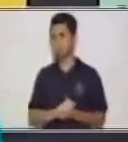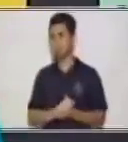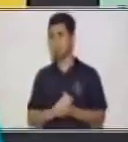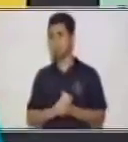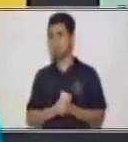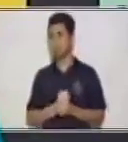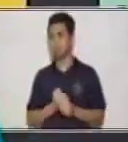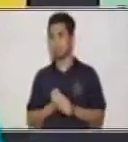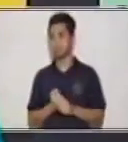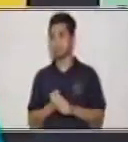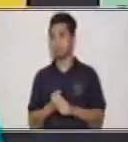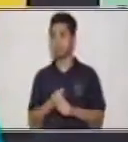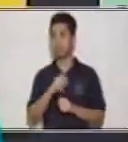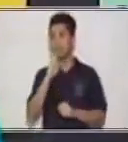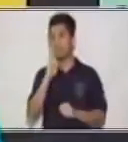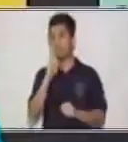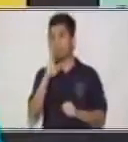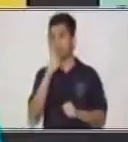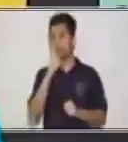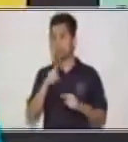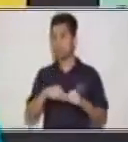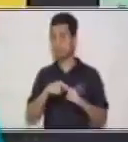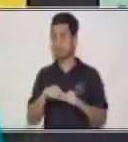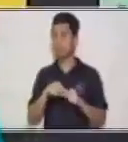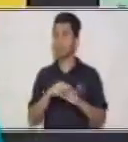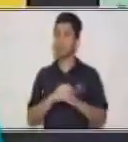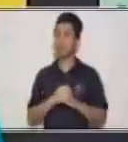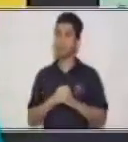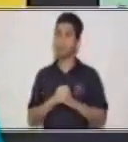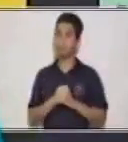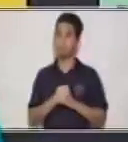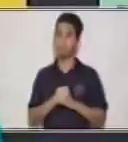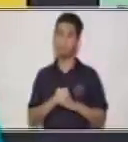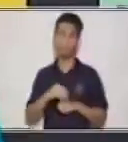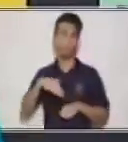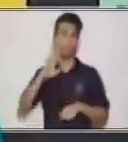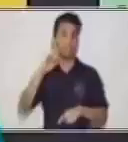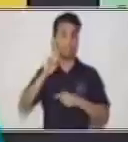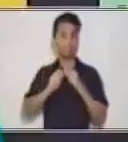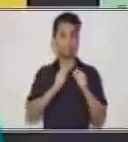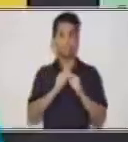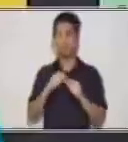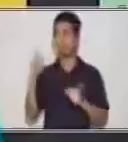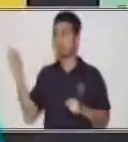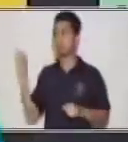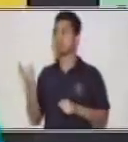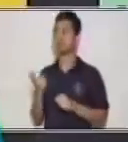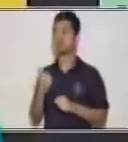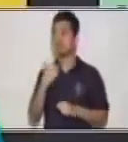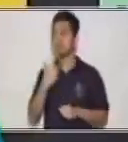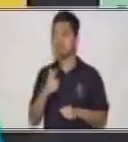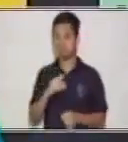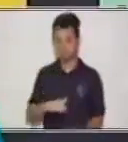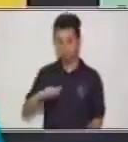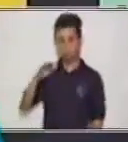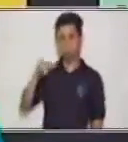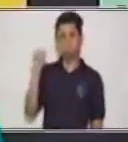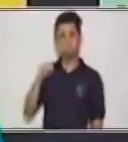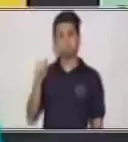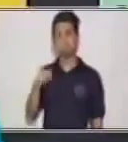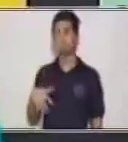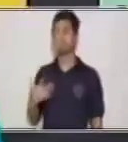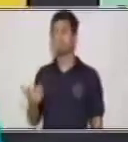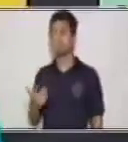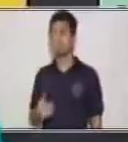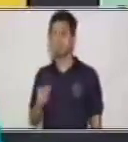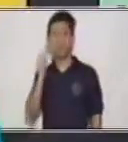grandes, entonces de eso dependerá, pero la medida la más exacta y más grande en la que podríamos medir un tonel o un barril